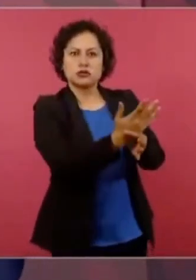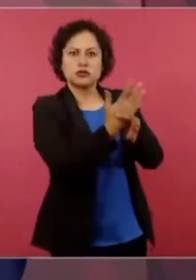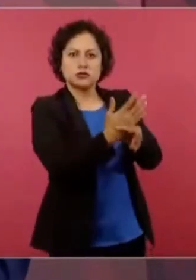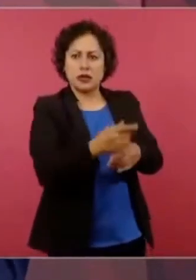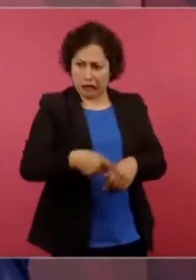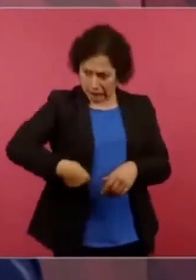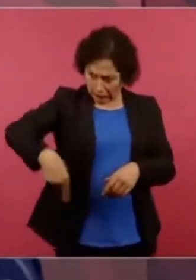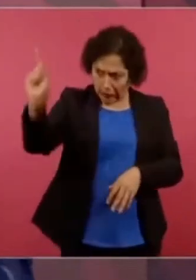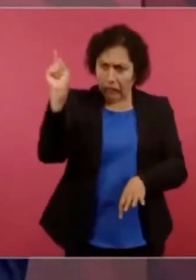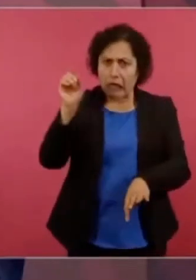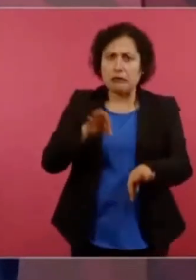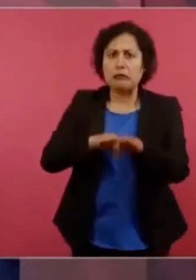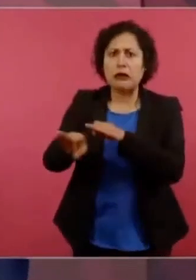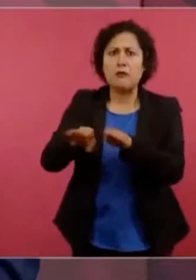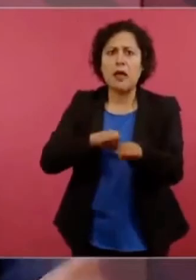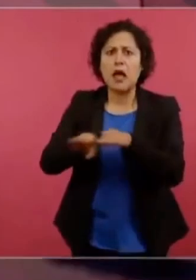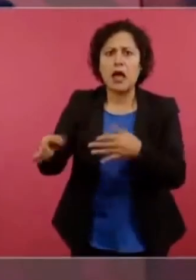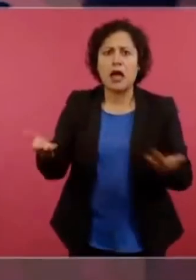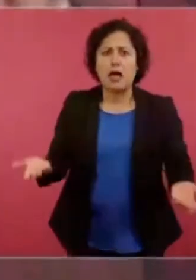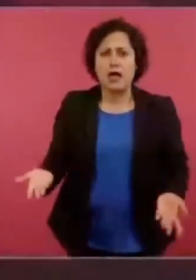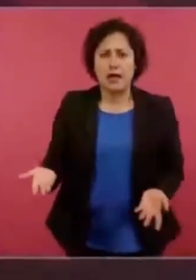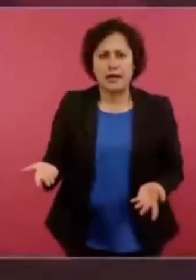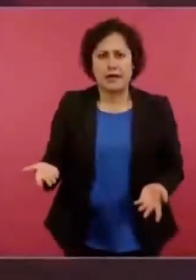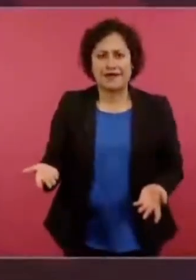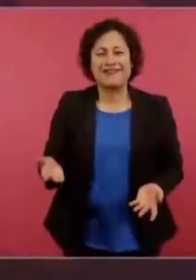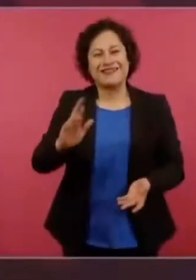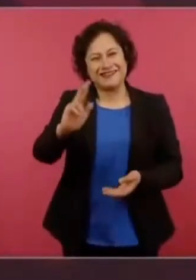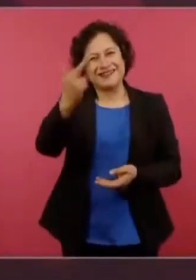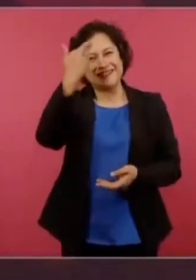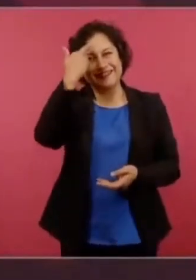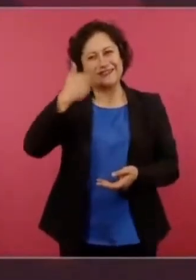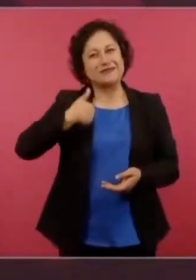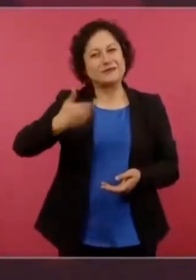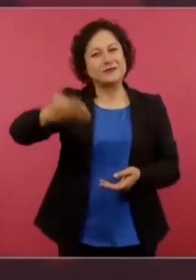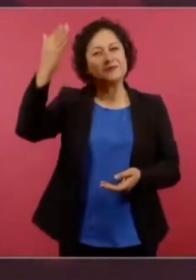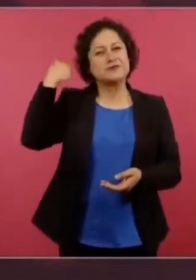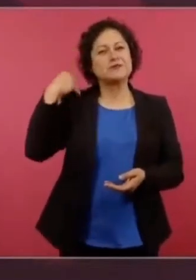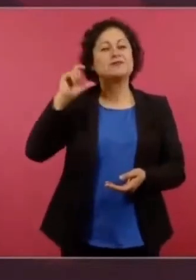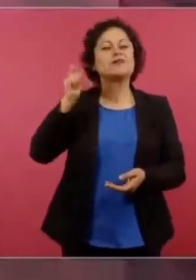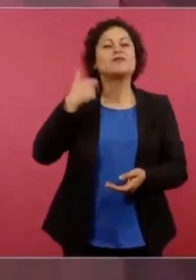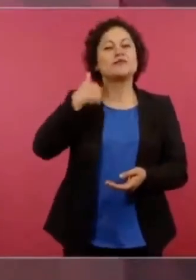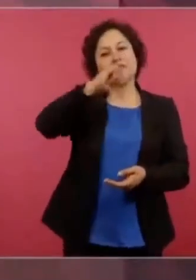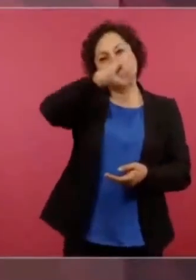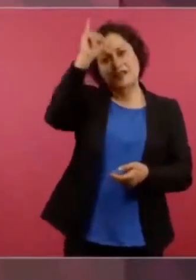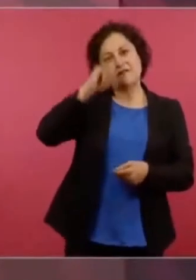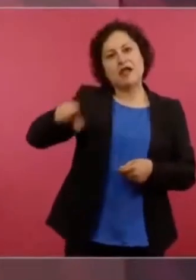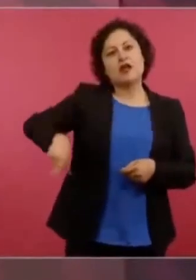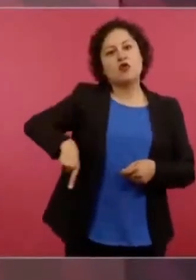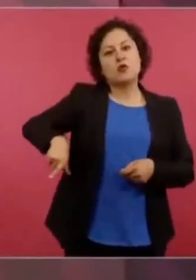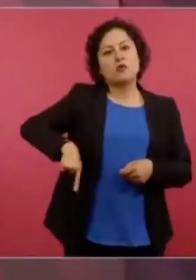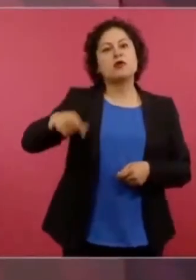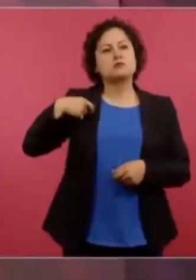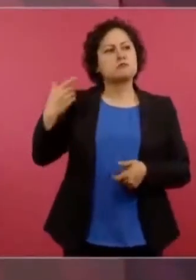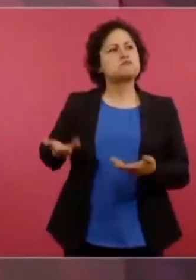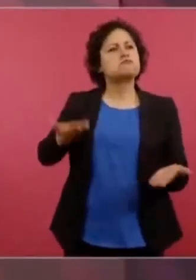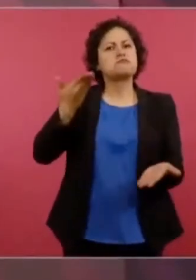en el tiempo que fui jefe de gobierno, lo del apoyo a los adultos mayores. Y yo no digo